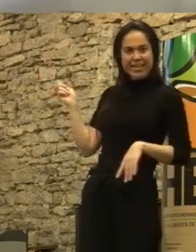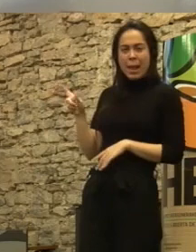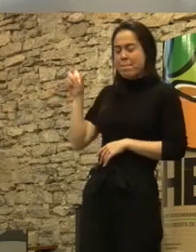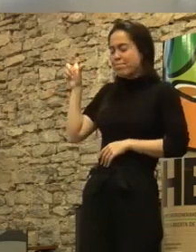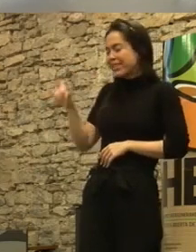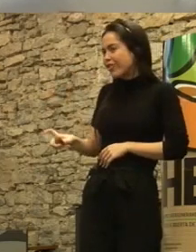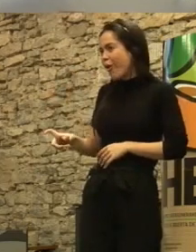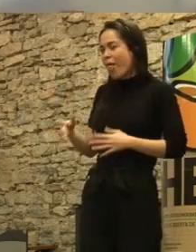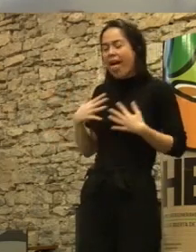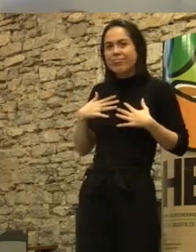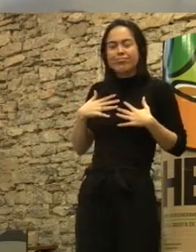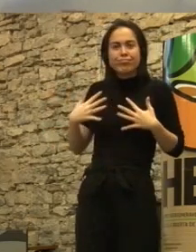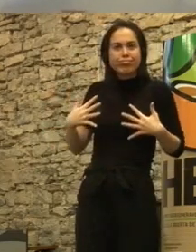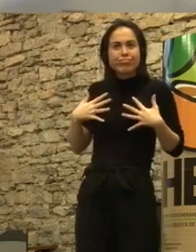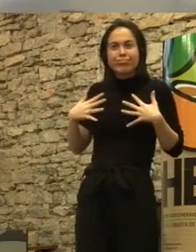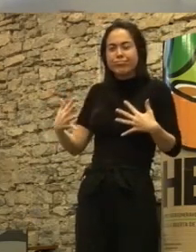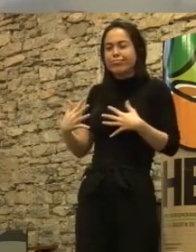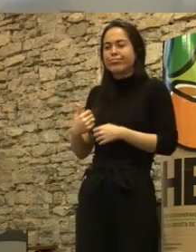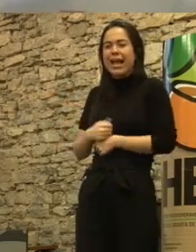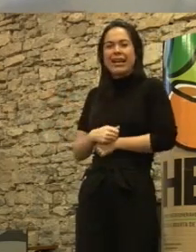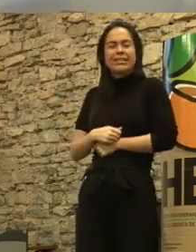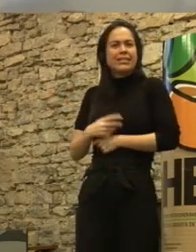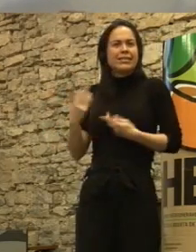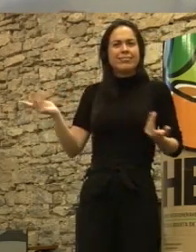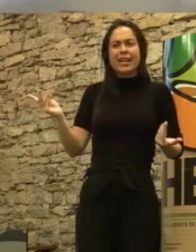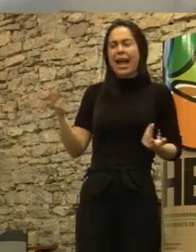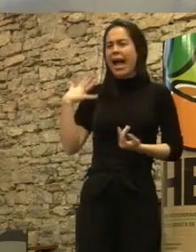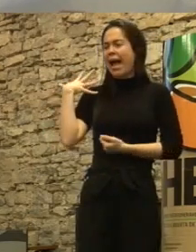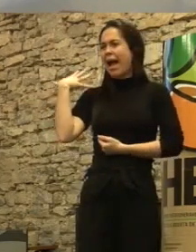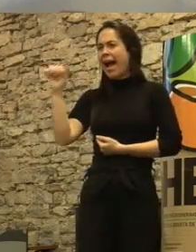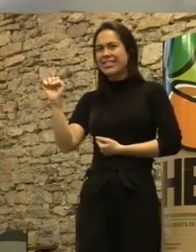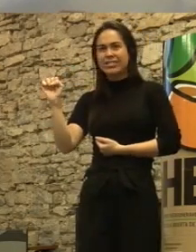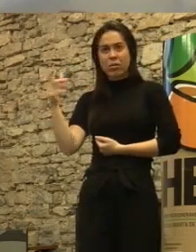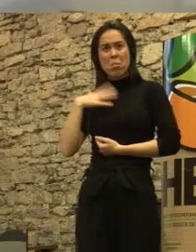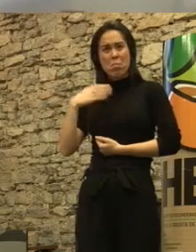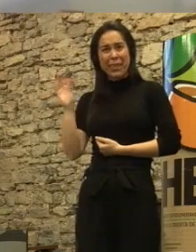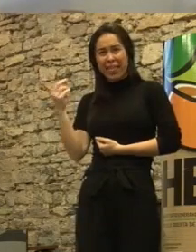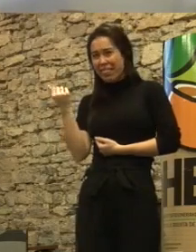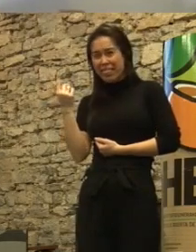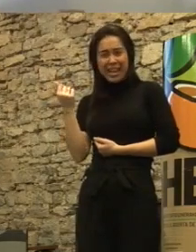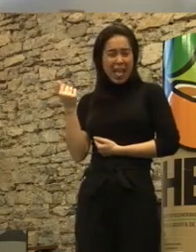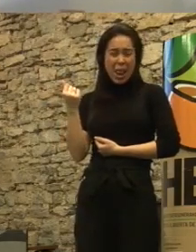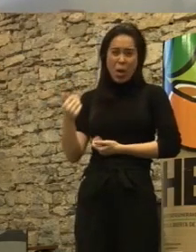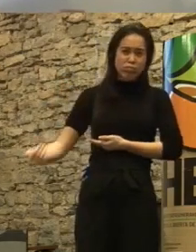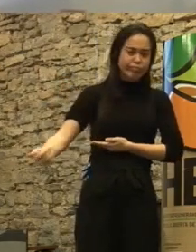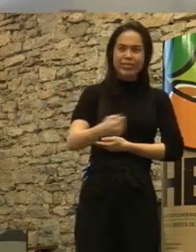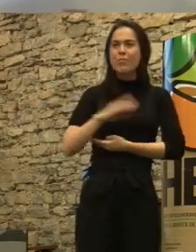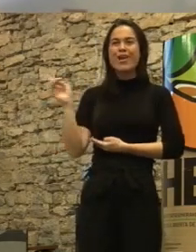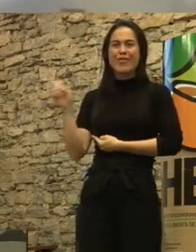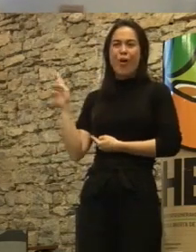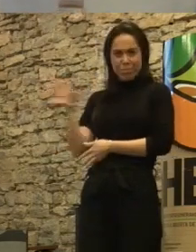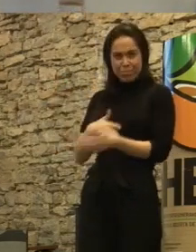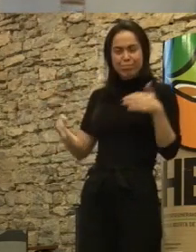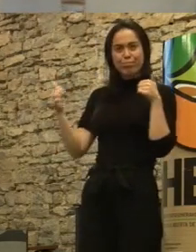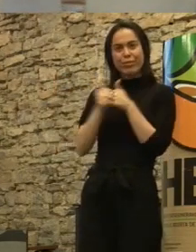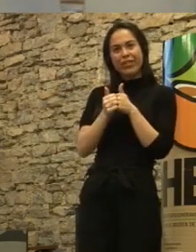descomunal, gente con enorme talento que en otros entornos realmente tendría mucho éxito y mucho dinero, a él le da igual. Lo que hace es crear NetBlocks,